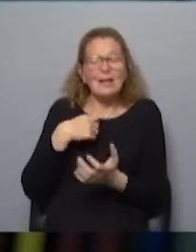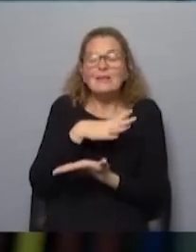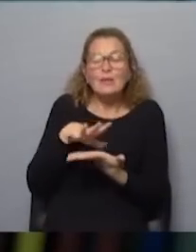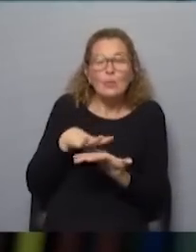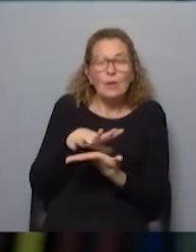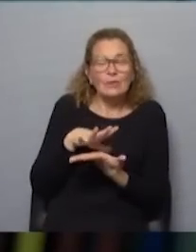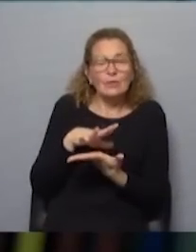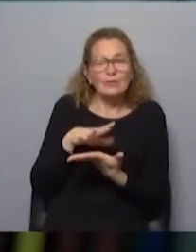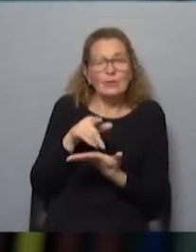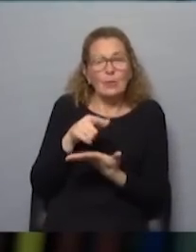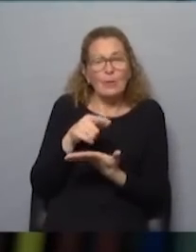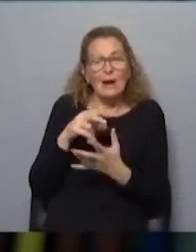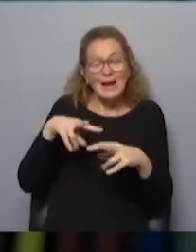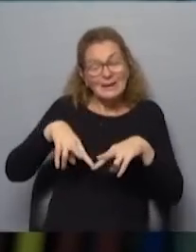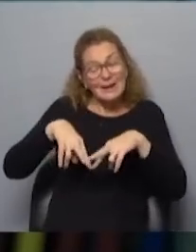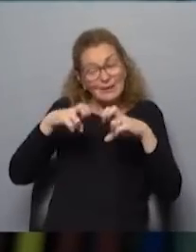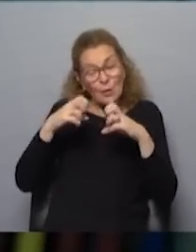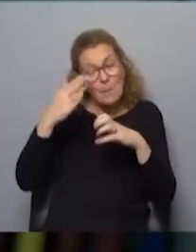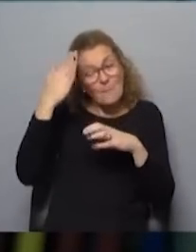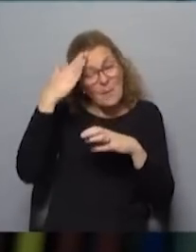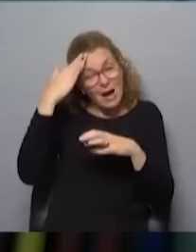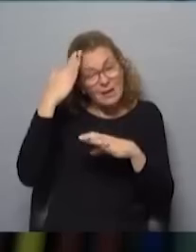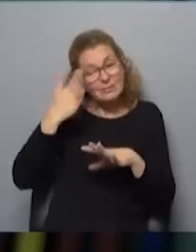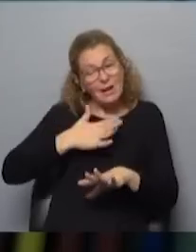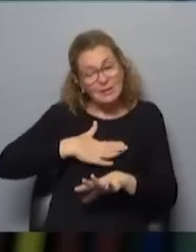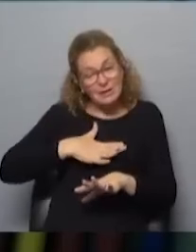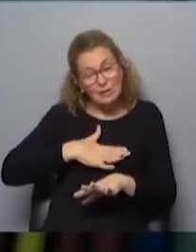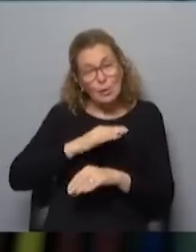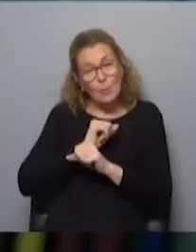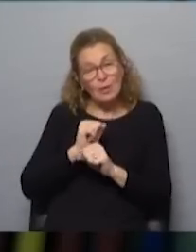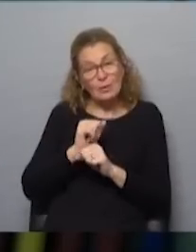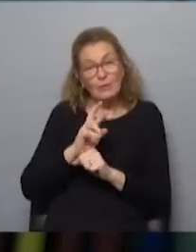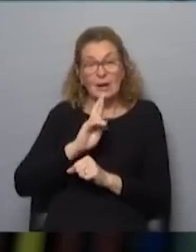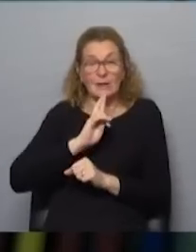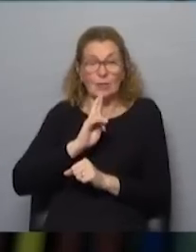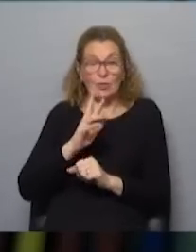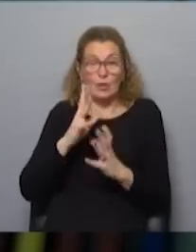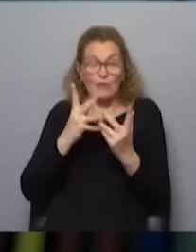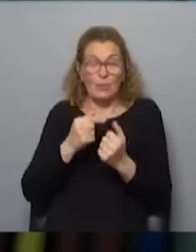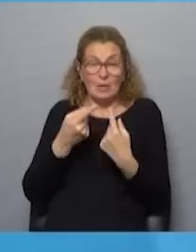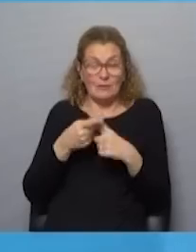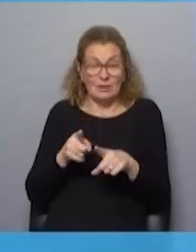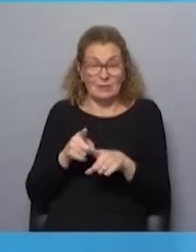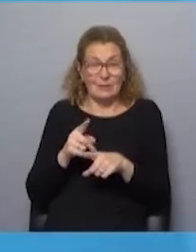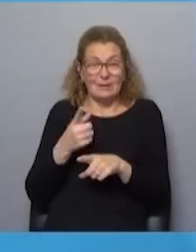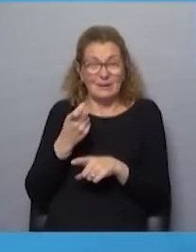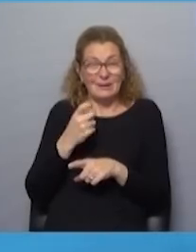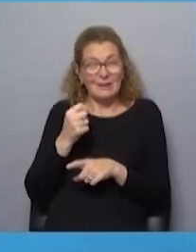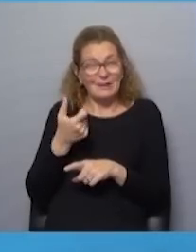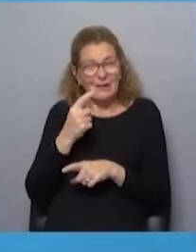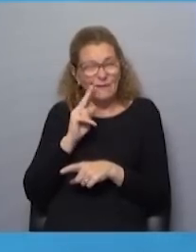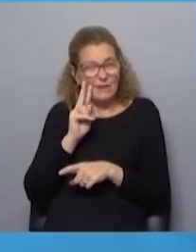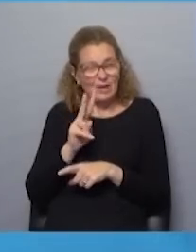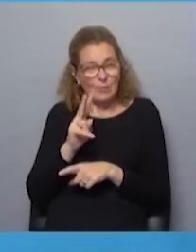si se hubiesen analizado con mayor detenimiento se podrían haber resuelto de otra manera las enviamos en el de disparador